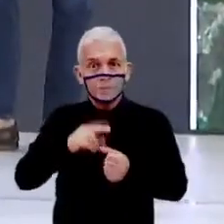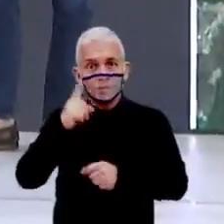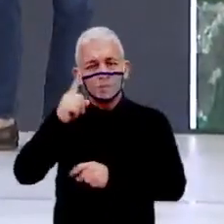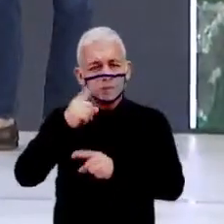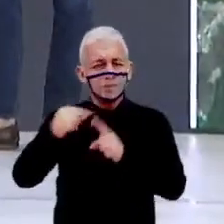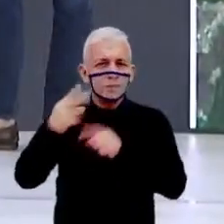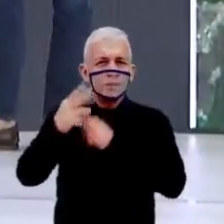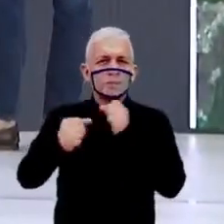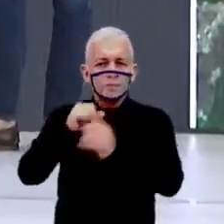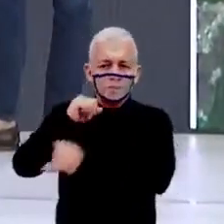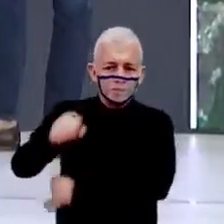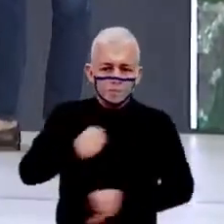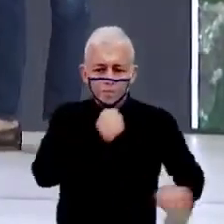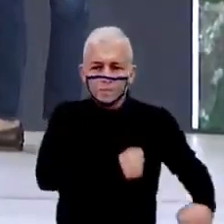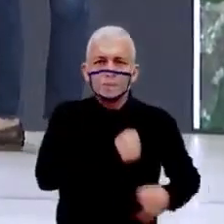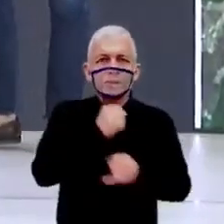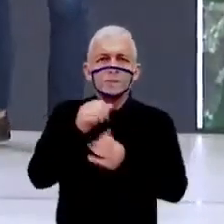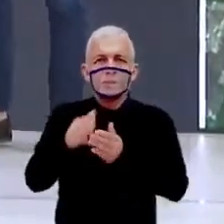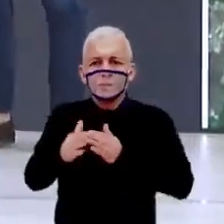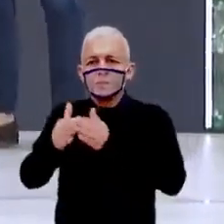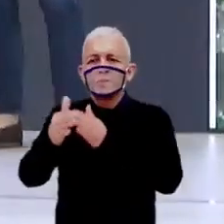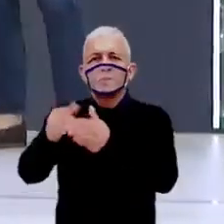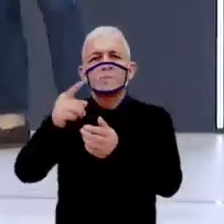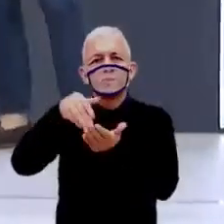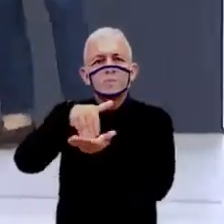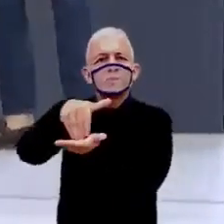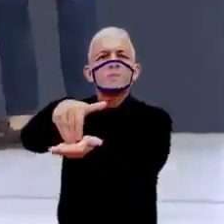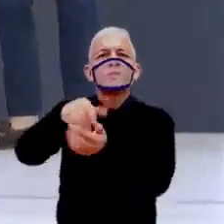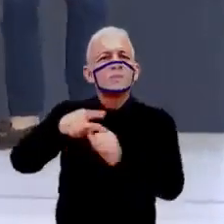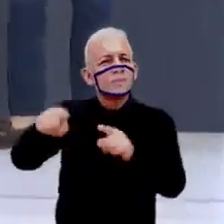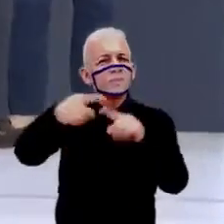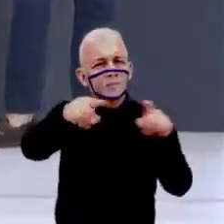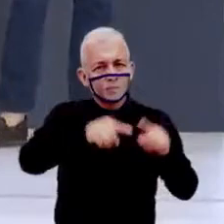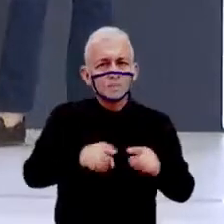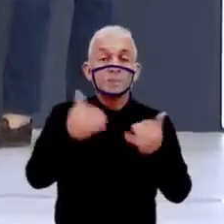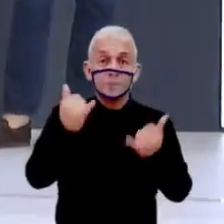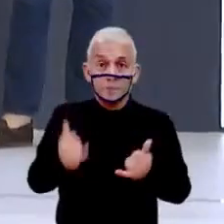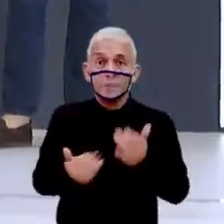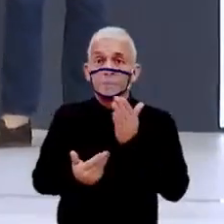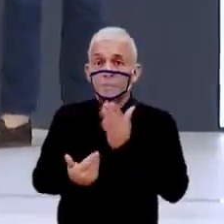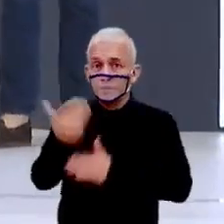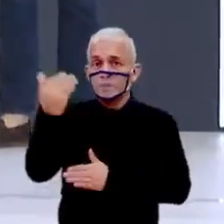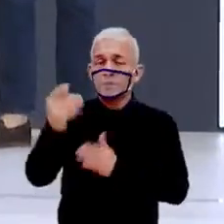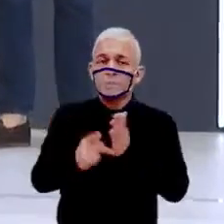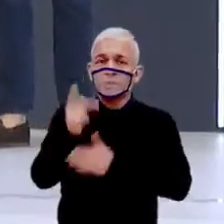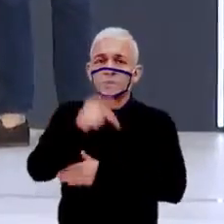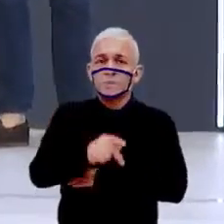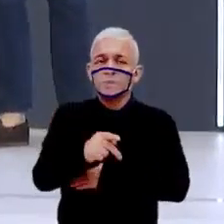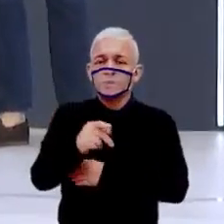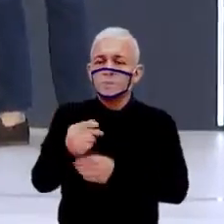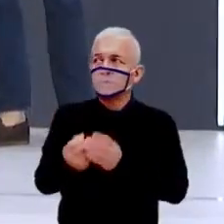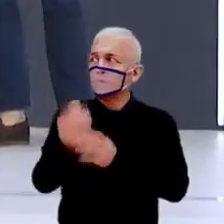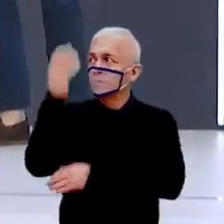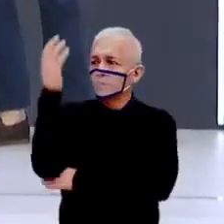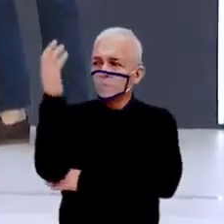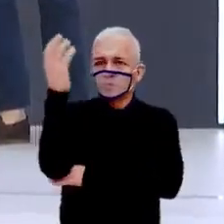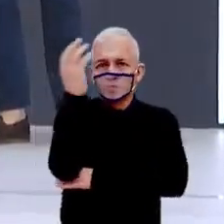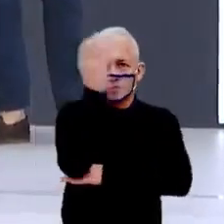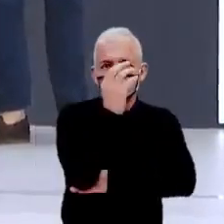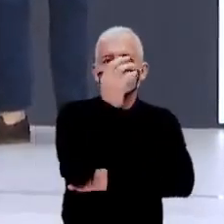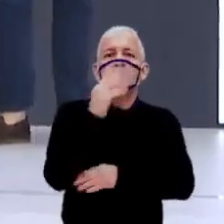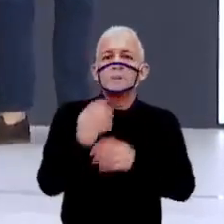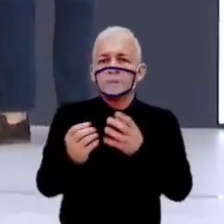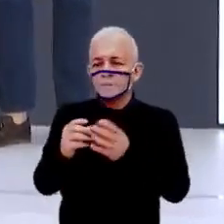deportes de rema, vela y demás. Y como lo comenta el alcalde, el proyecto que ya empezó con la siembra de mangles y recuperación de ese